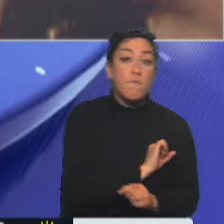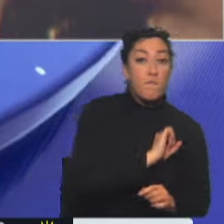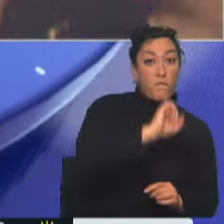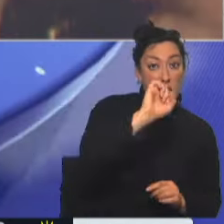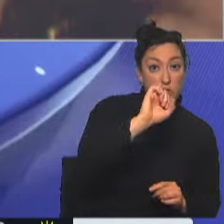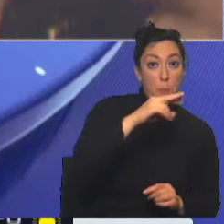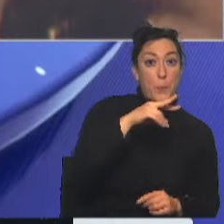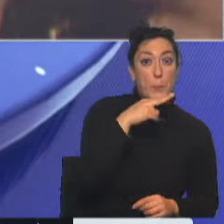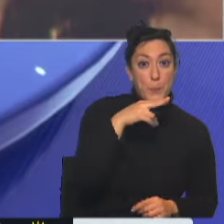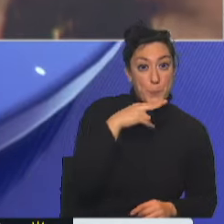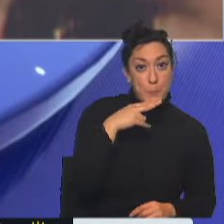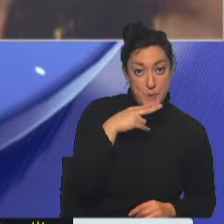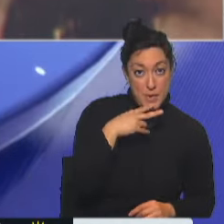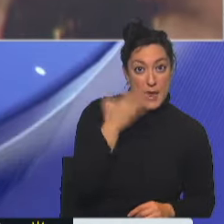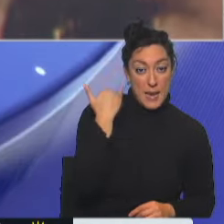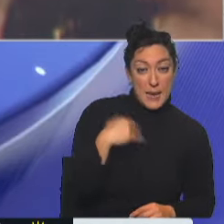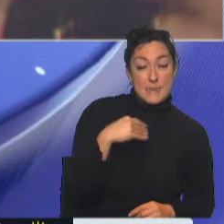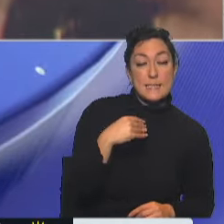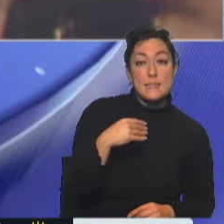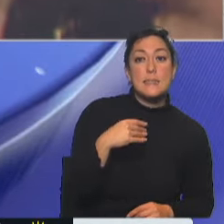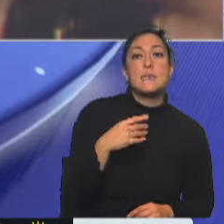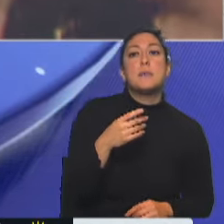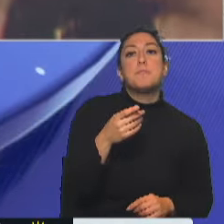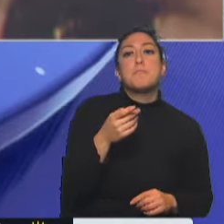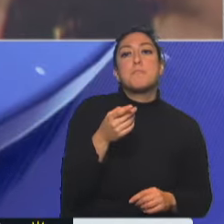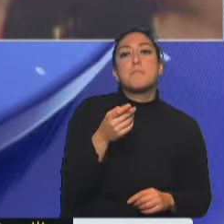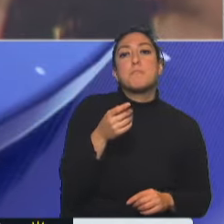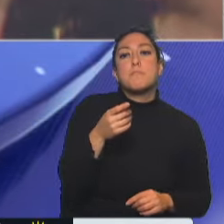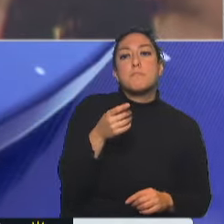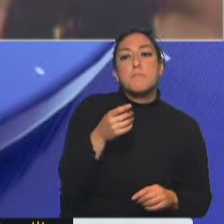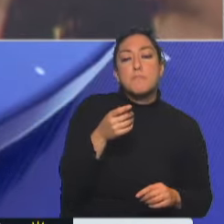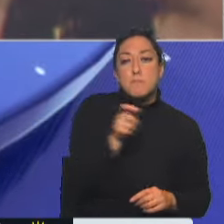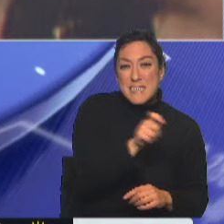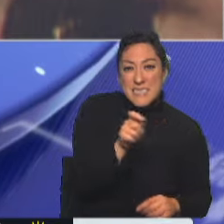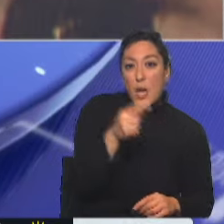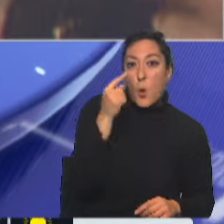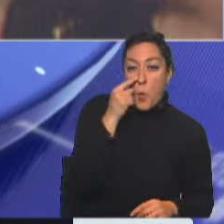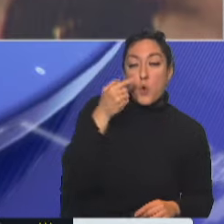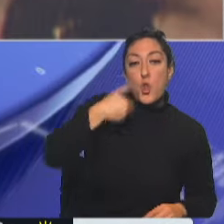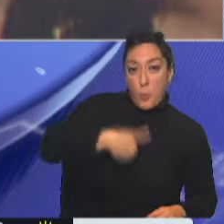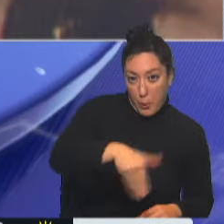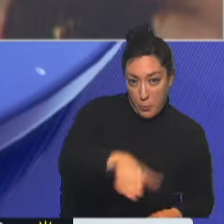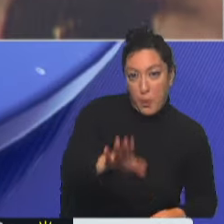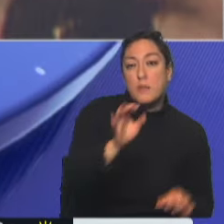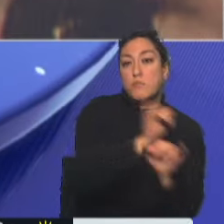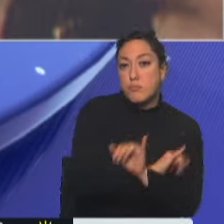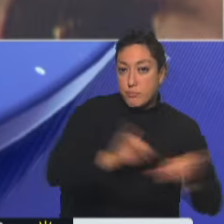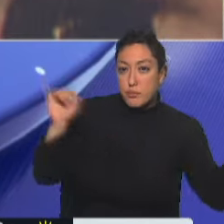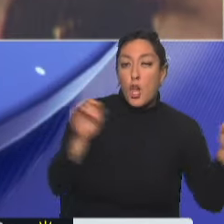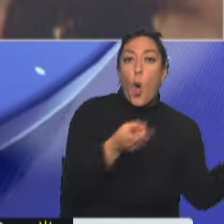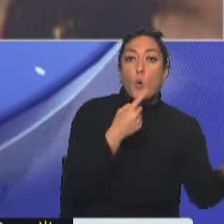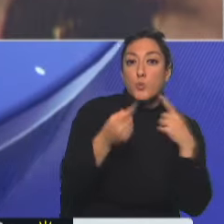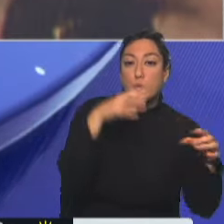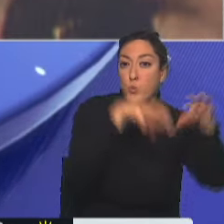el viernes, el índice de precios al consumidor, vamos a conocer el índice del mes de junio, donde las consultoras privadas, por